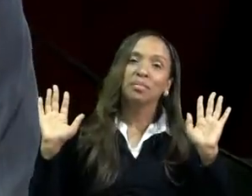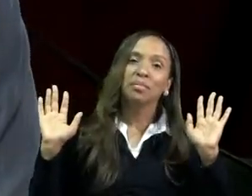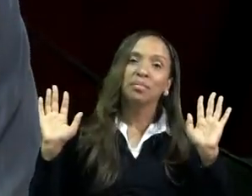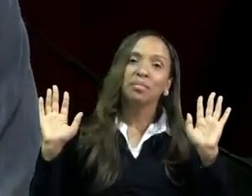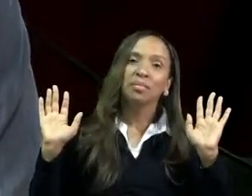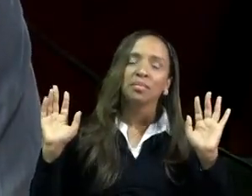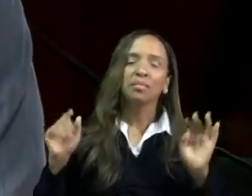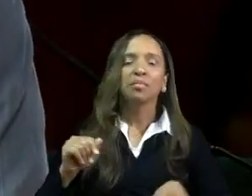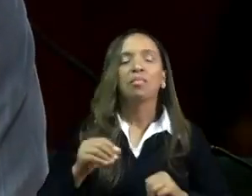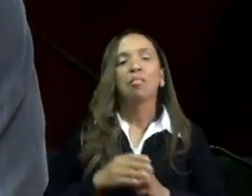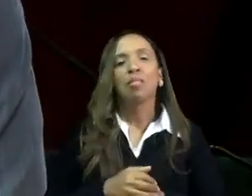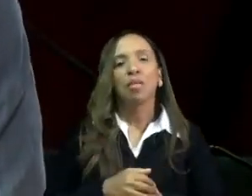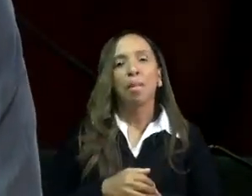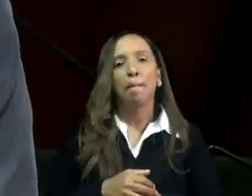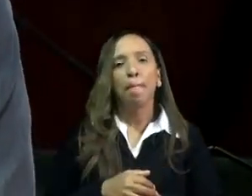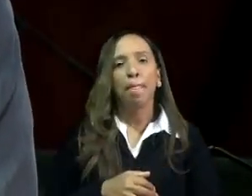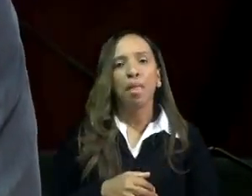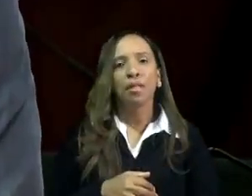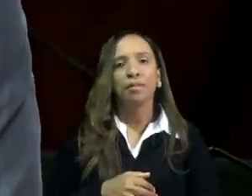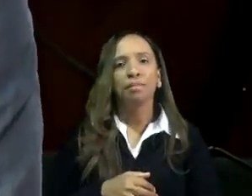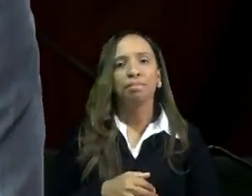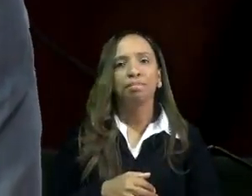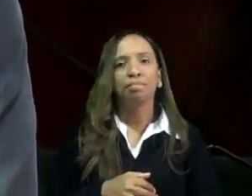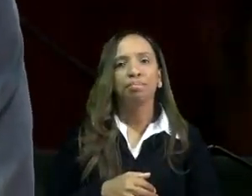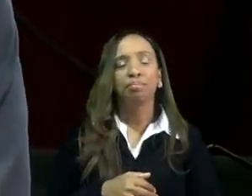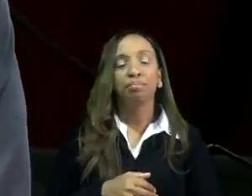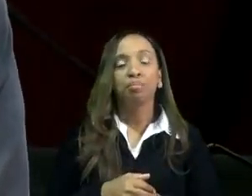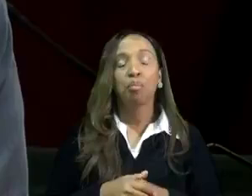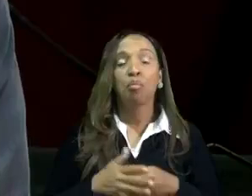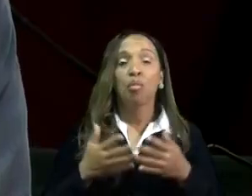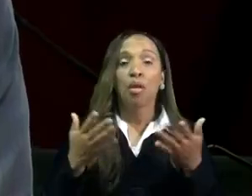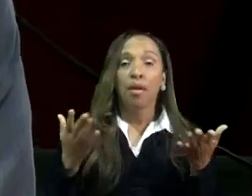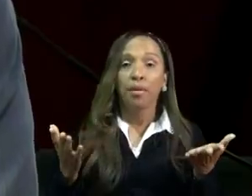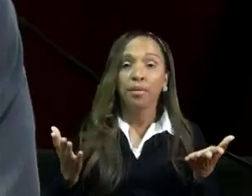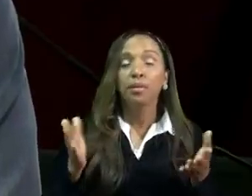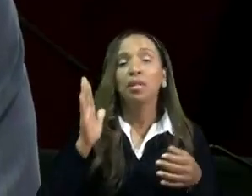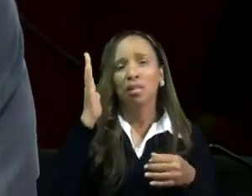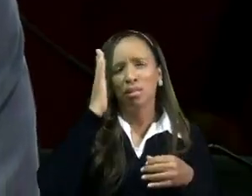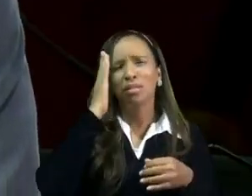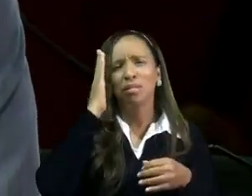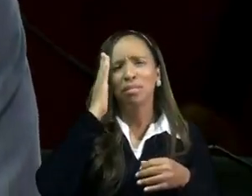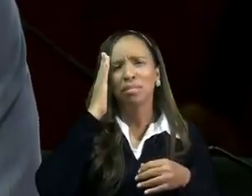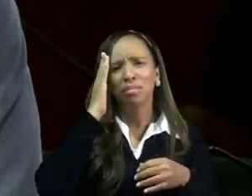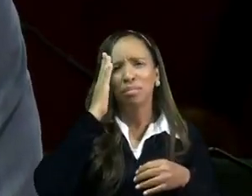que tienen, ya sabemos lo que van a decir en este y en otros préstamos, por lo